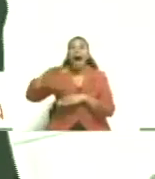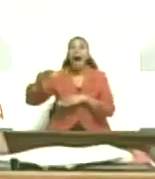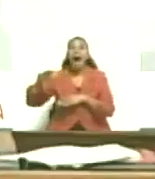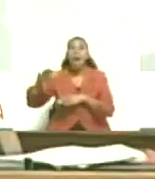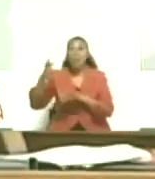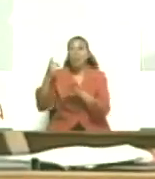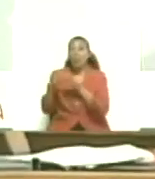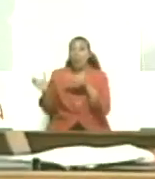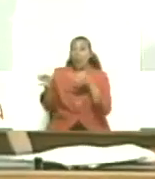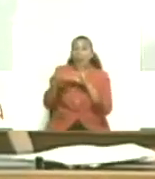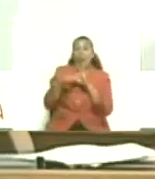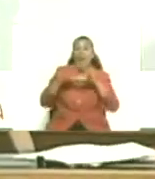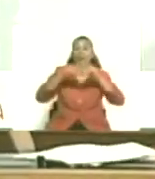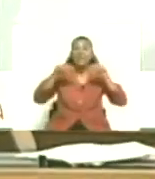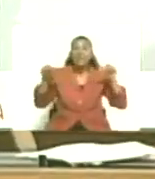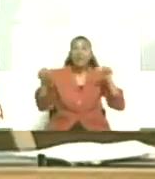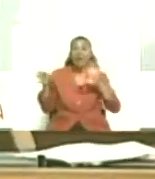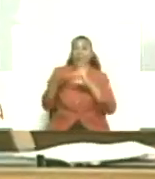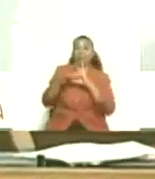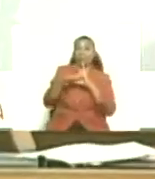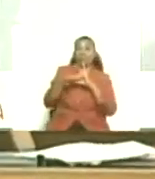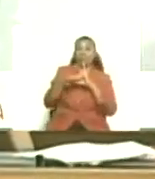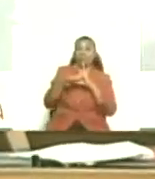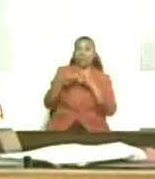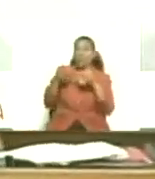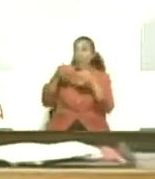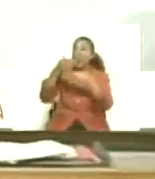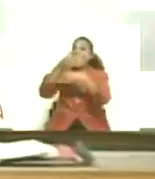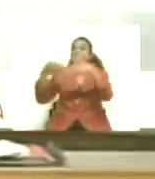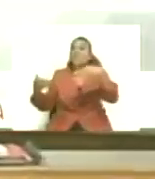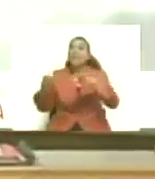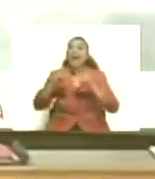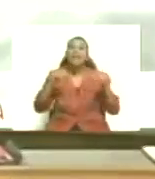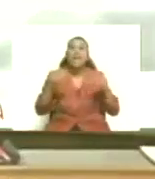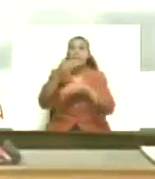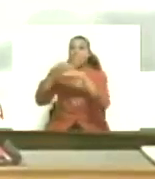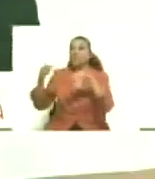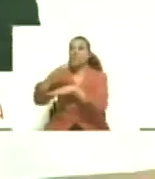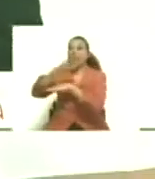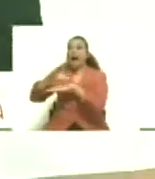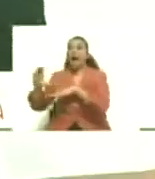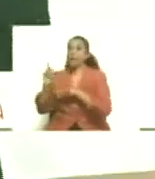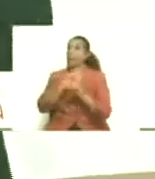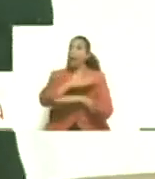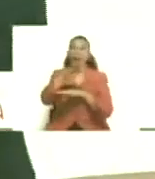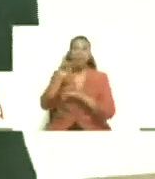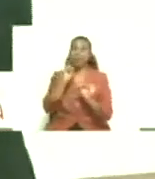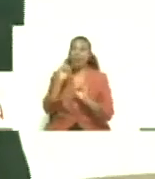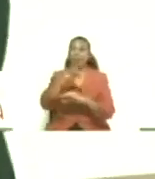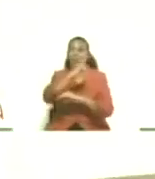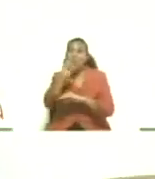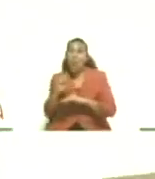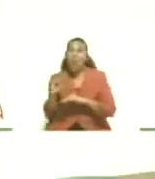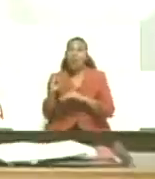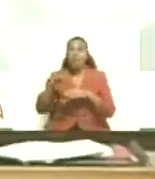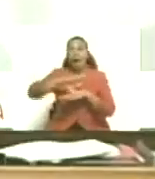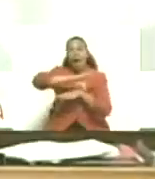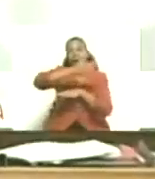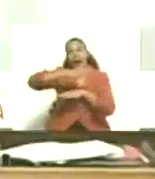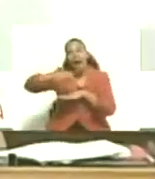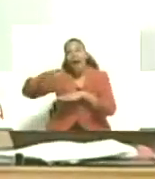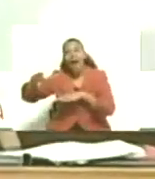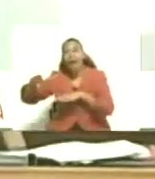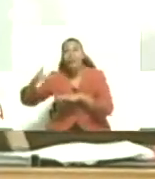suerte de la tierra, del territorio terrestre. Para delimitar unas zonas marinas,